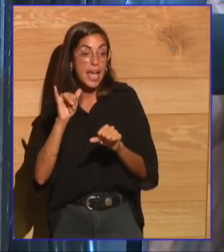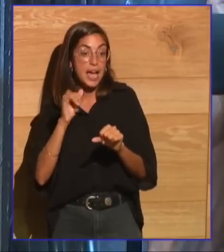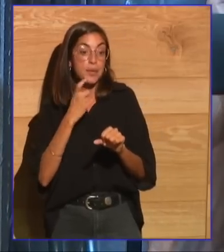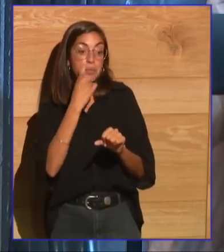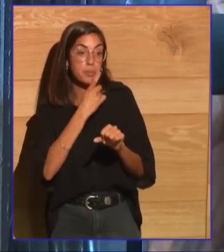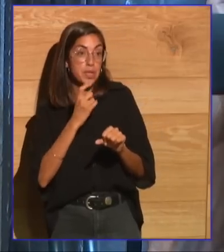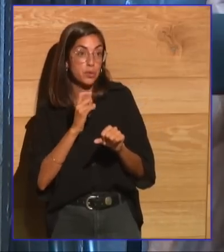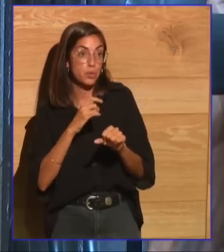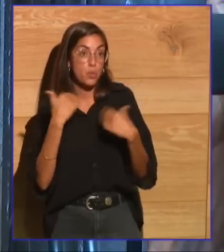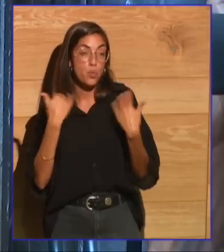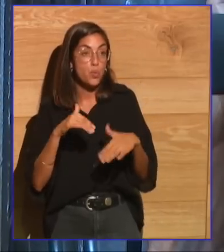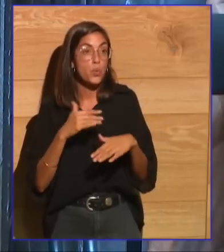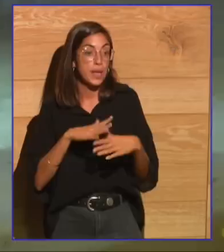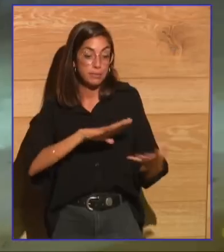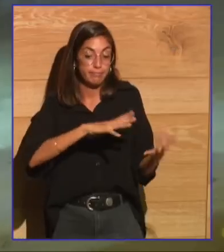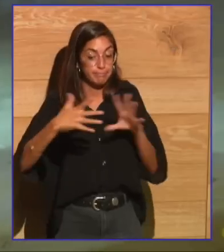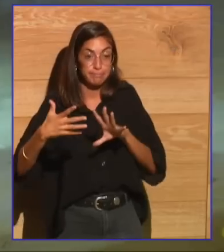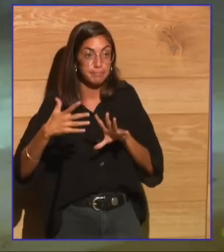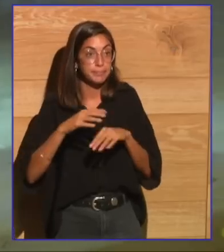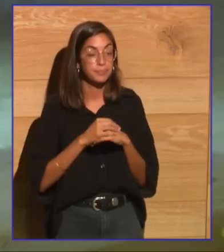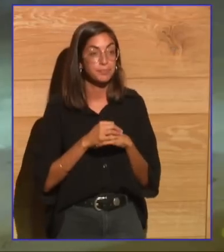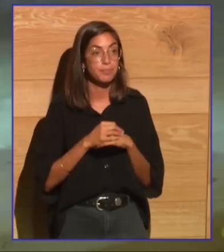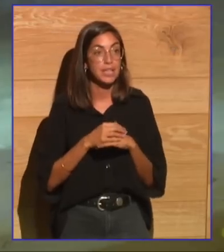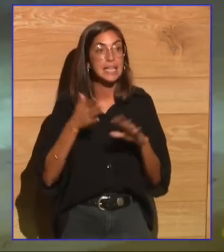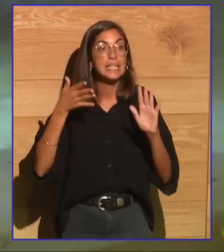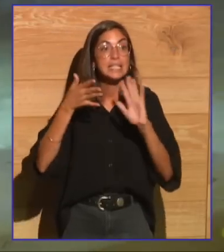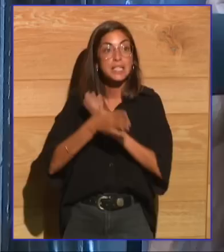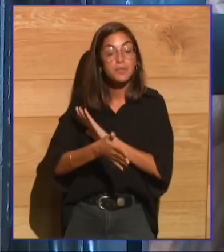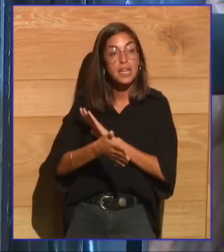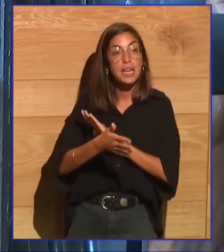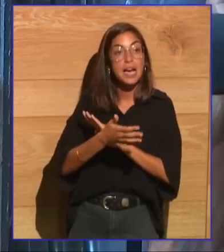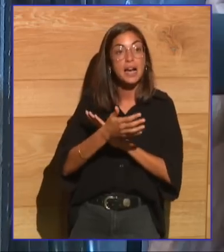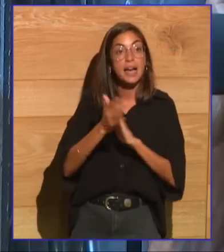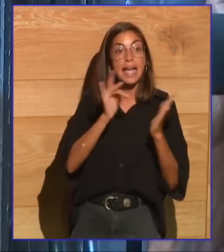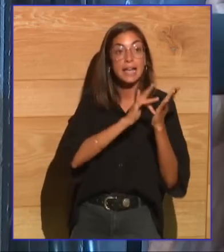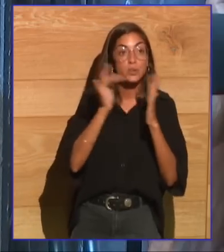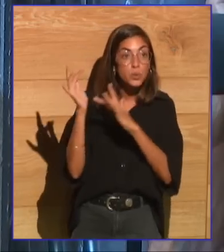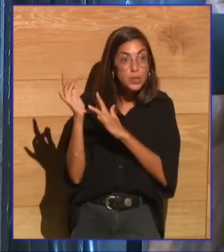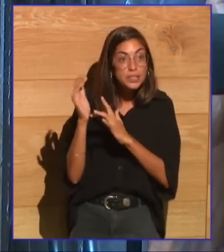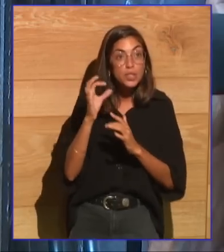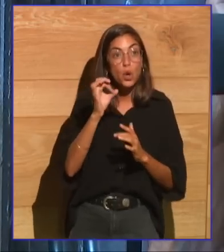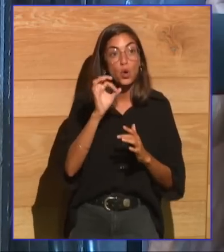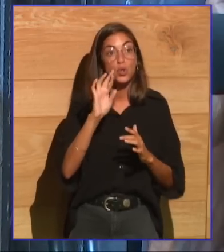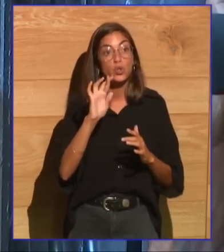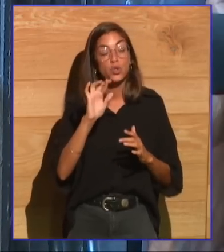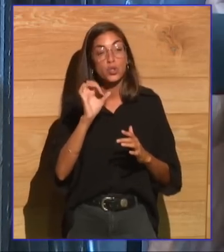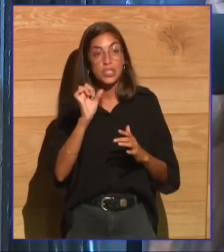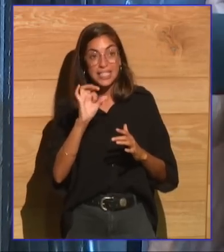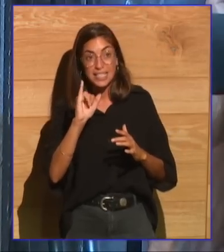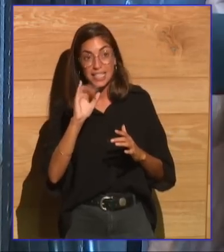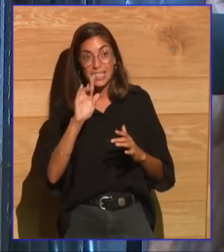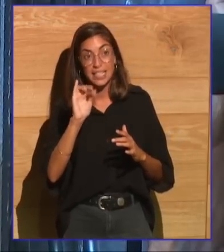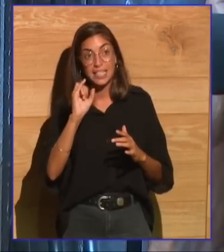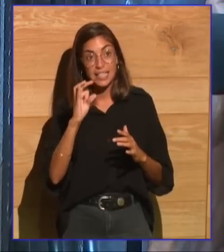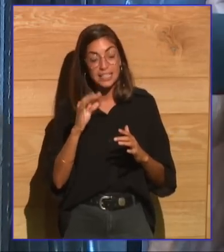me temo que es así no se le ocurrió quiero decir dígame es jesucristo osiris harry potter 7 son